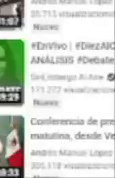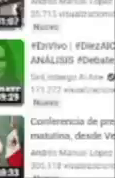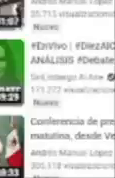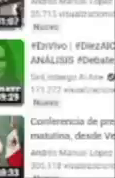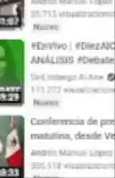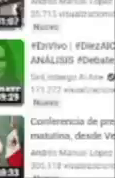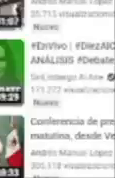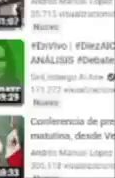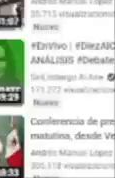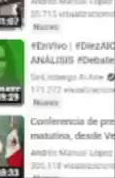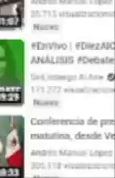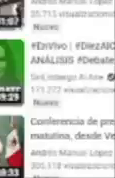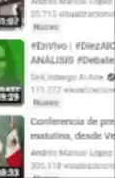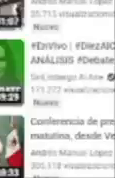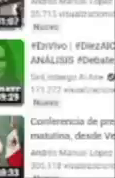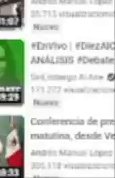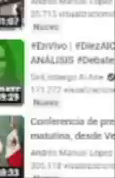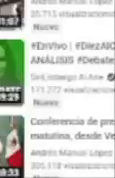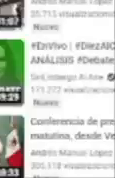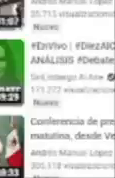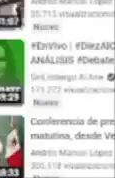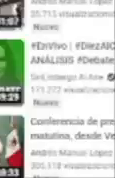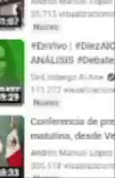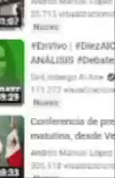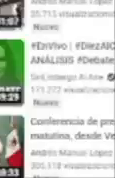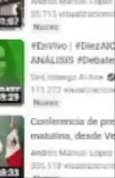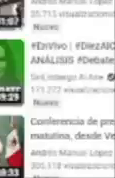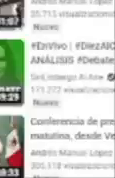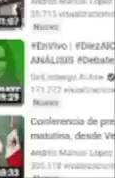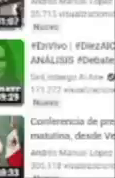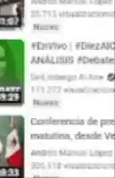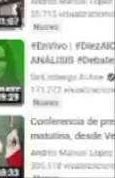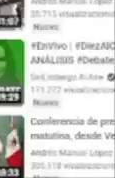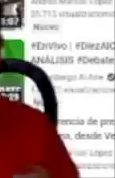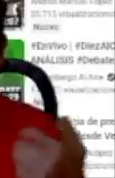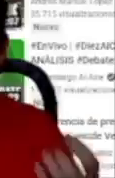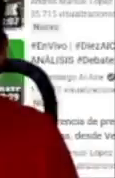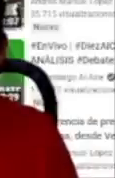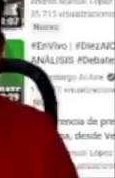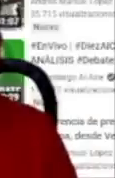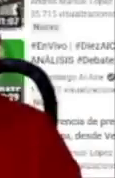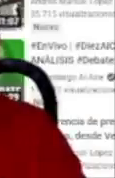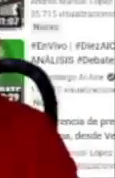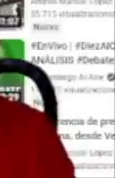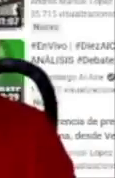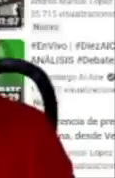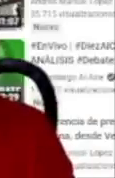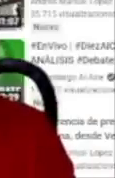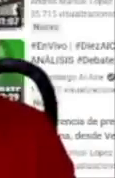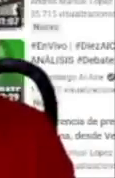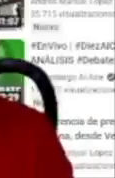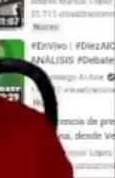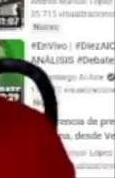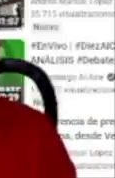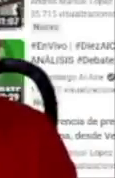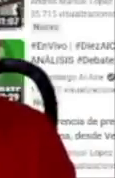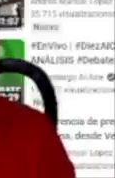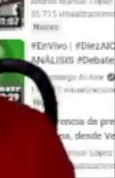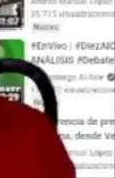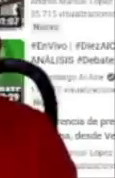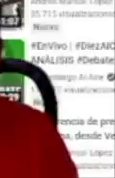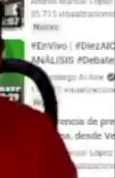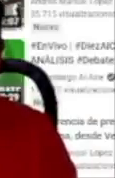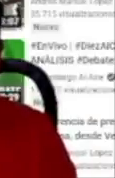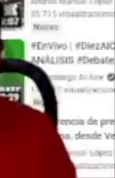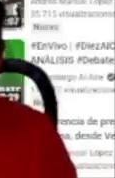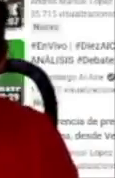meter con Sansón a las patadas, y hubo otra intervención que yo creo que asustó a la misma moderadora. Cuando Delfina